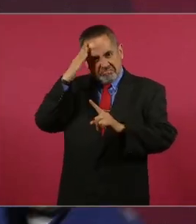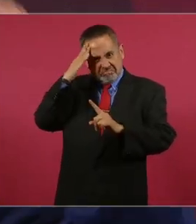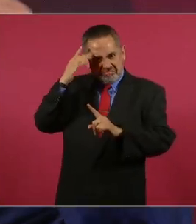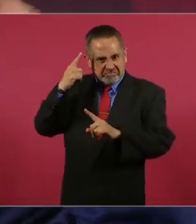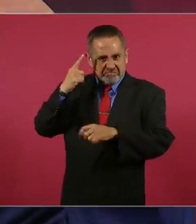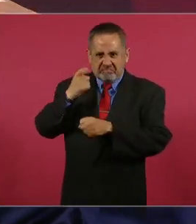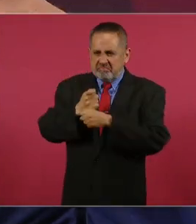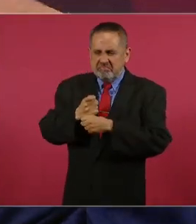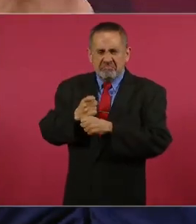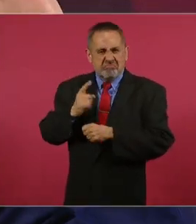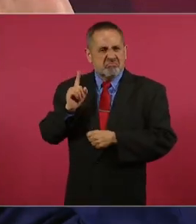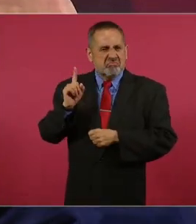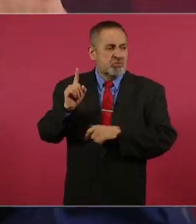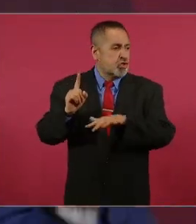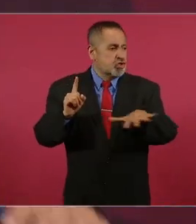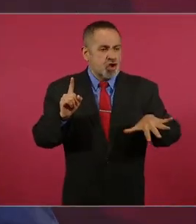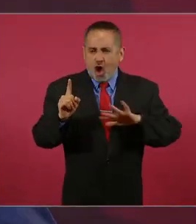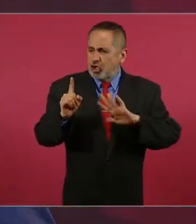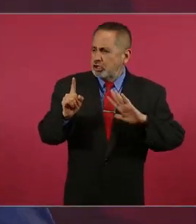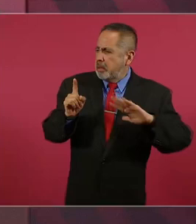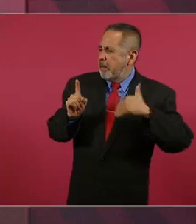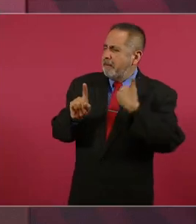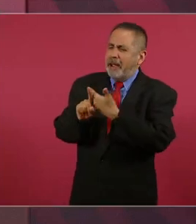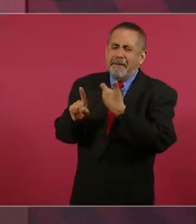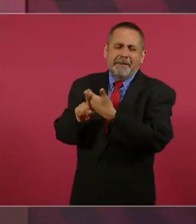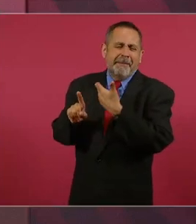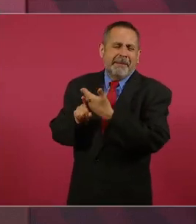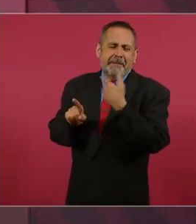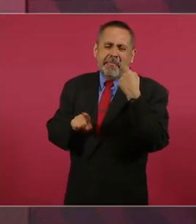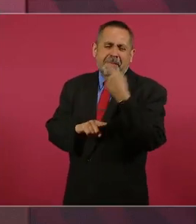que más insultos recibió